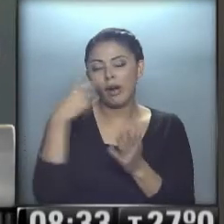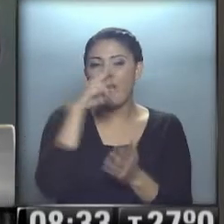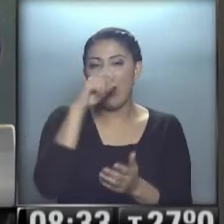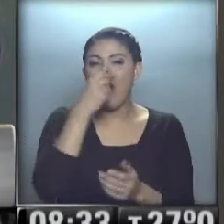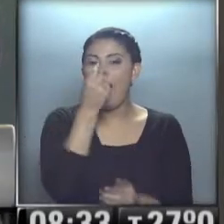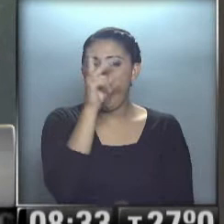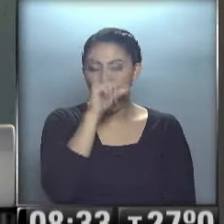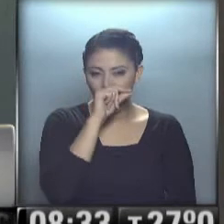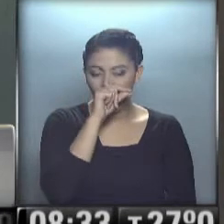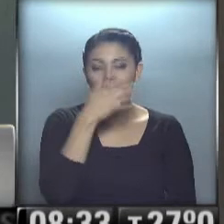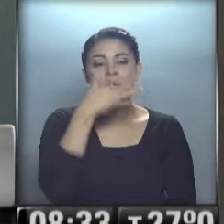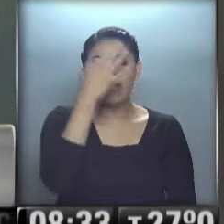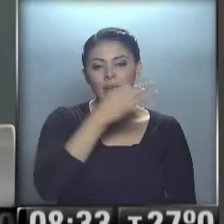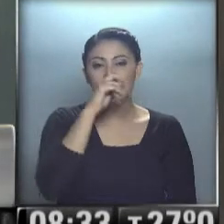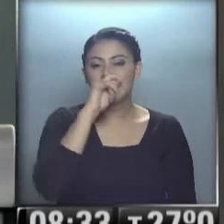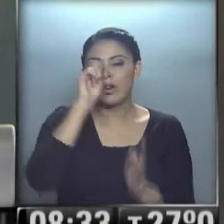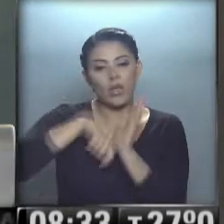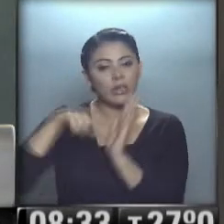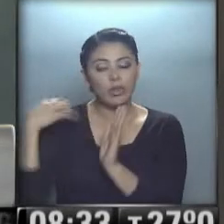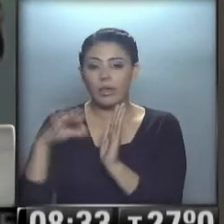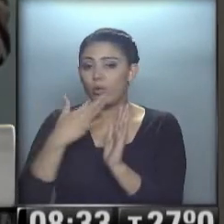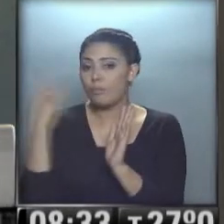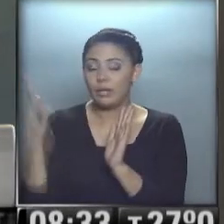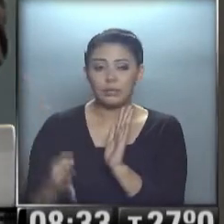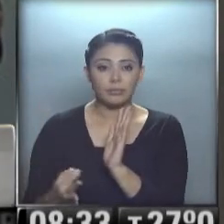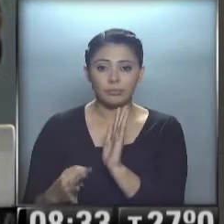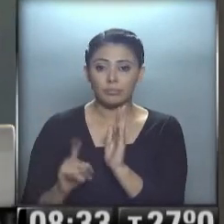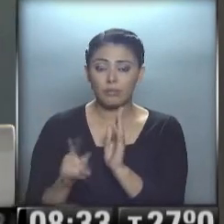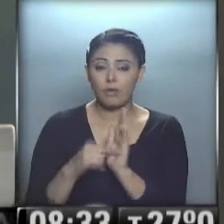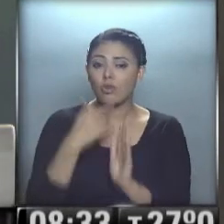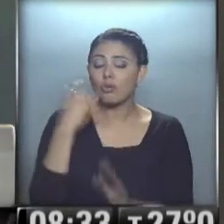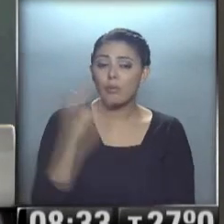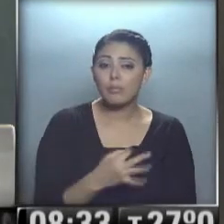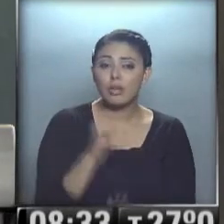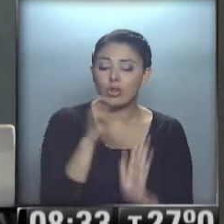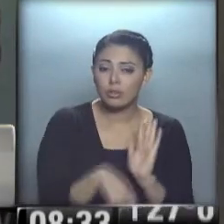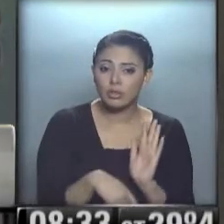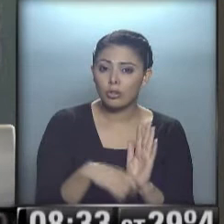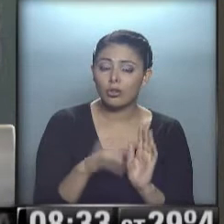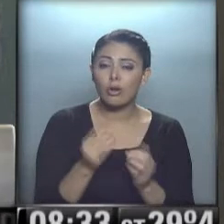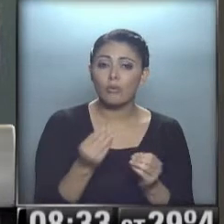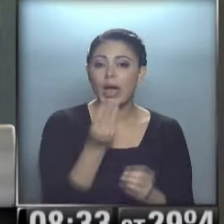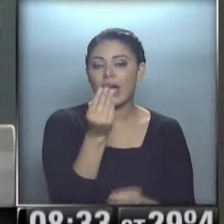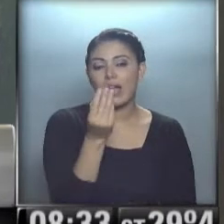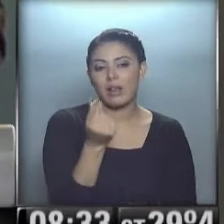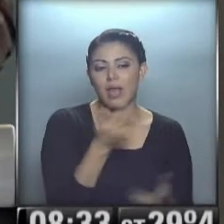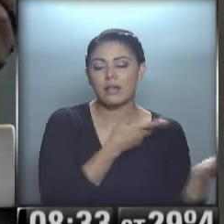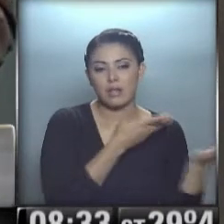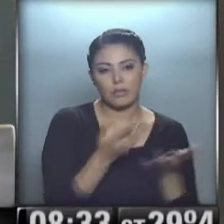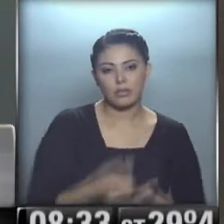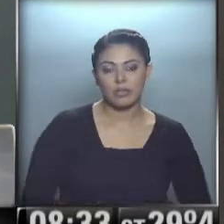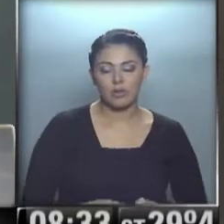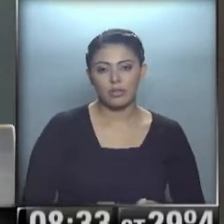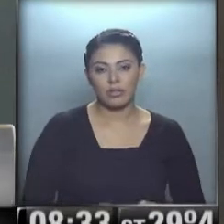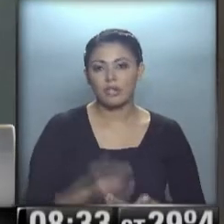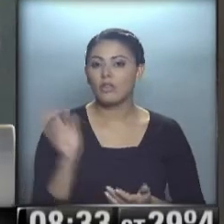la realidad es que uno tiene un contrato de concesión y debe cumplirlo. Y dentro del cumplimiento del contrato de concesión tiene que ver con la calidad de servicio. El